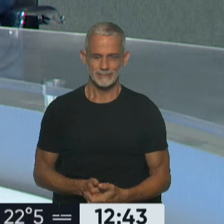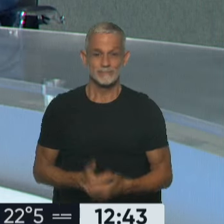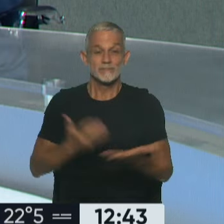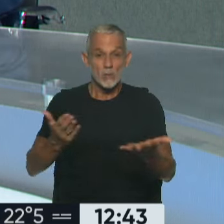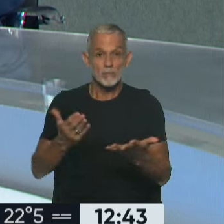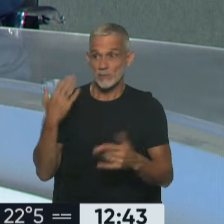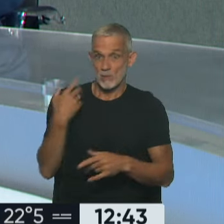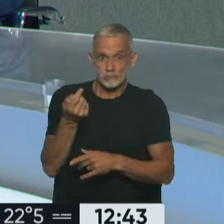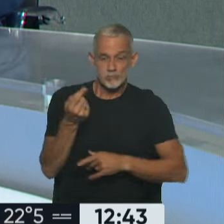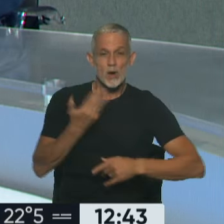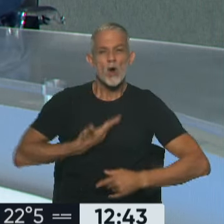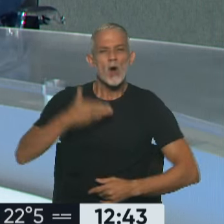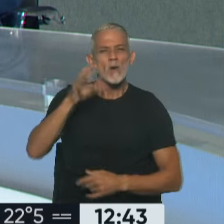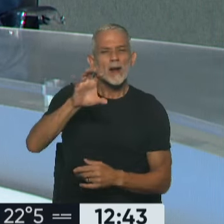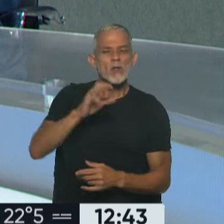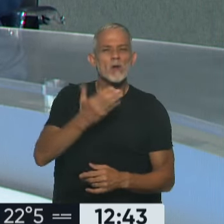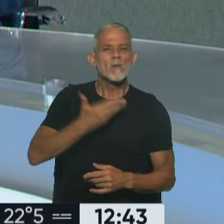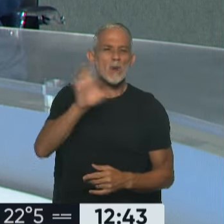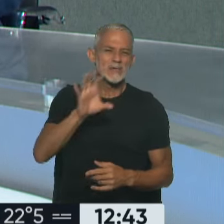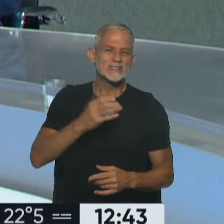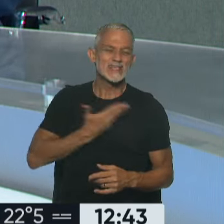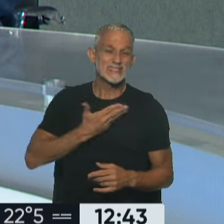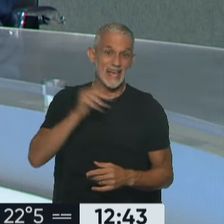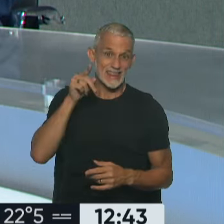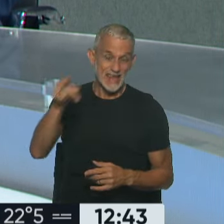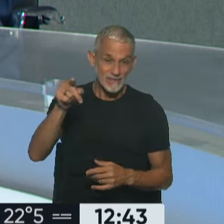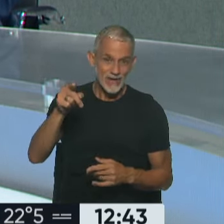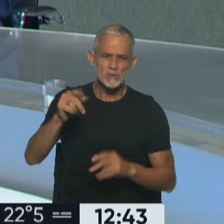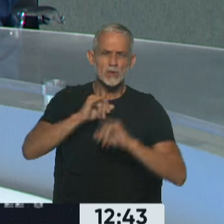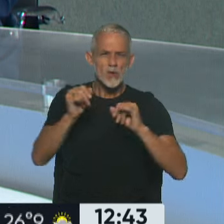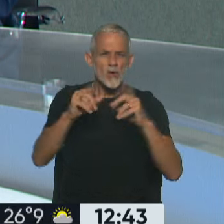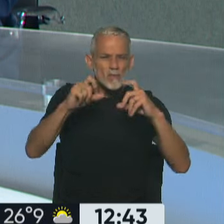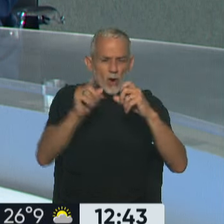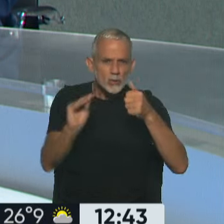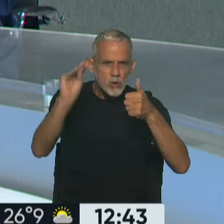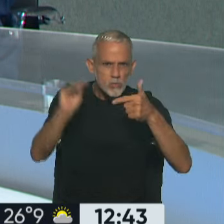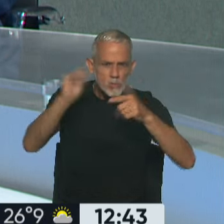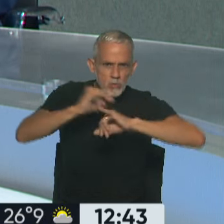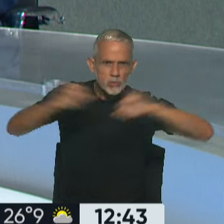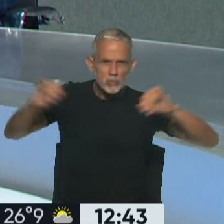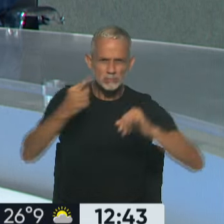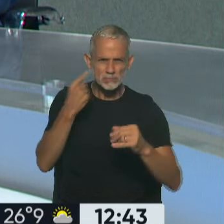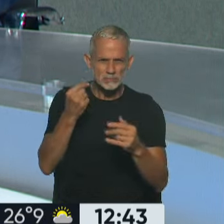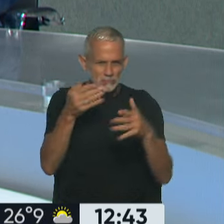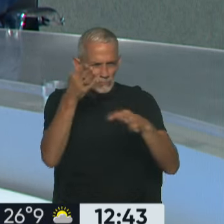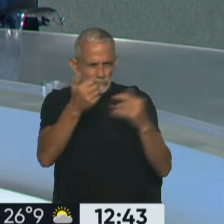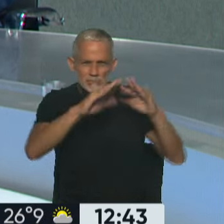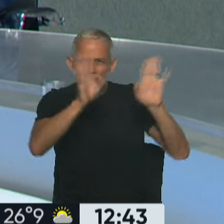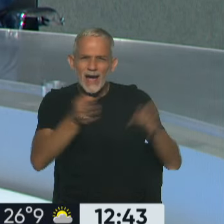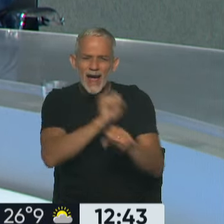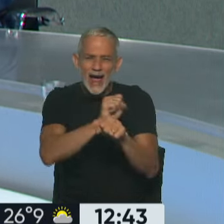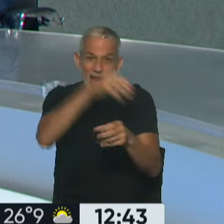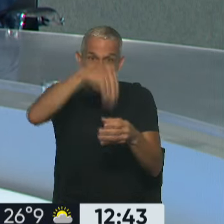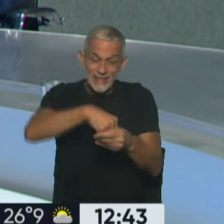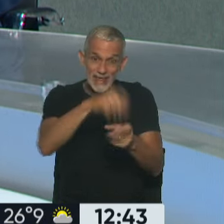Bien, en las últimas horas el gobernador de la provincia de Santa Fe difundió una serie de fotografías donde se ve una requisa a detenidos en